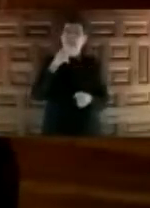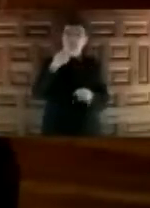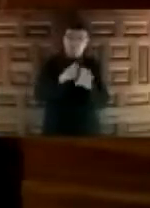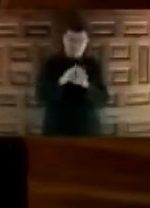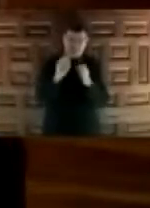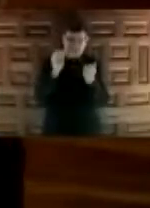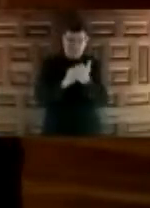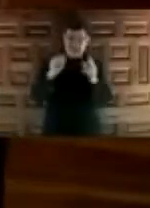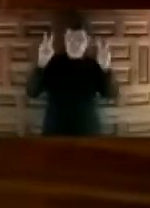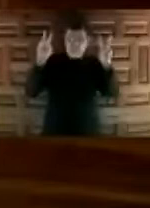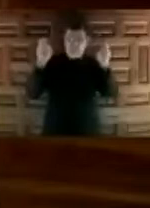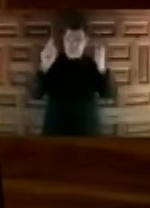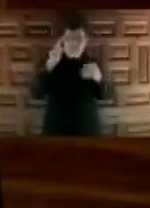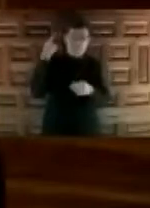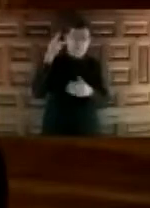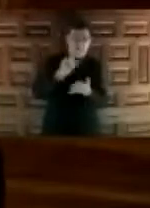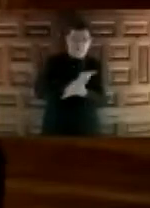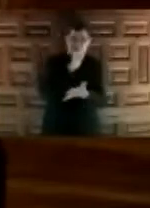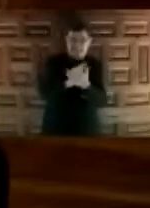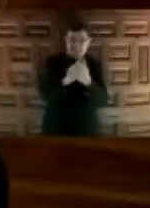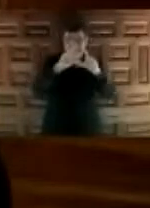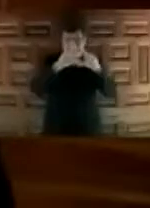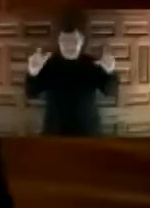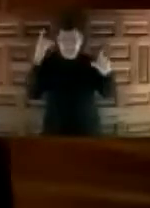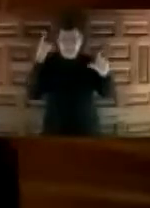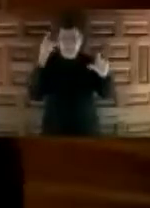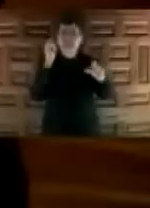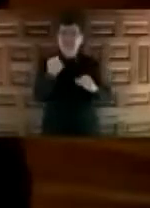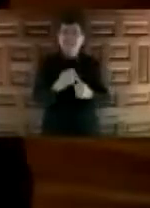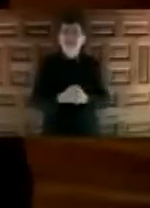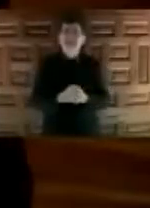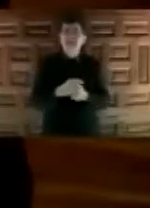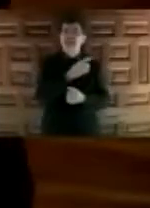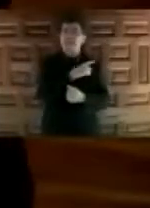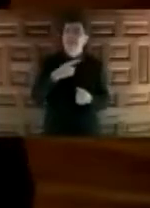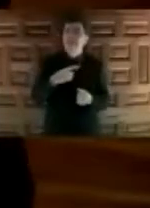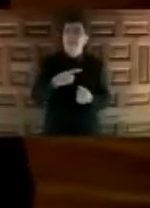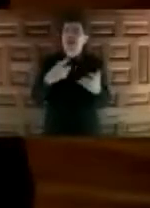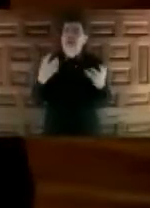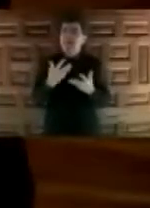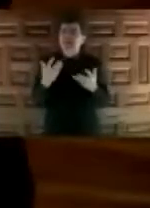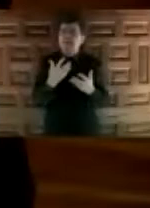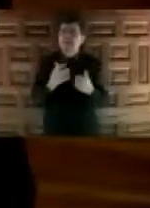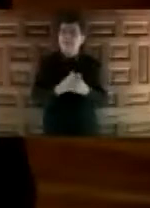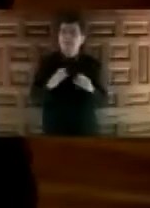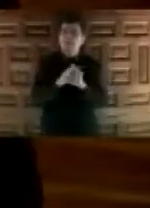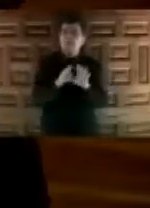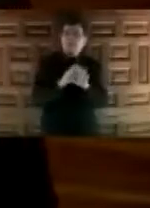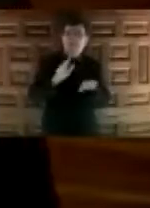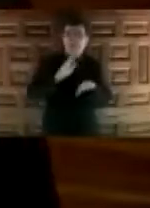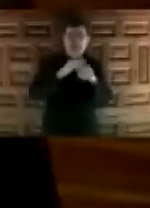énfasis que ponemos en Puebla, en la Ley de Puebla, es que tratamos de